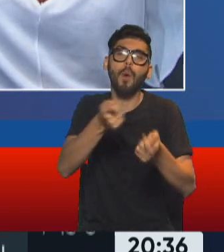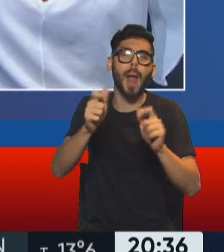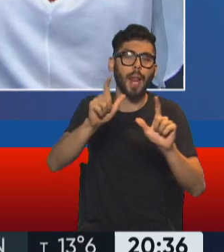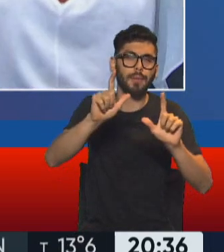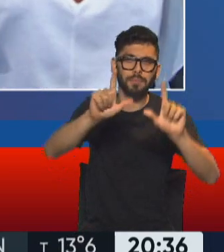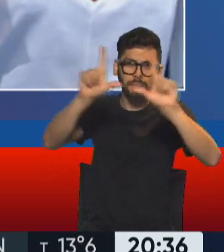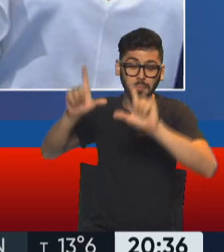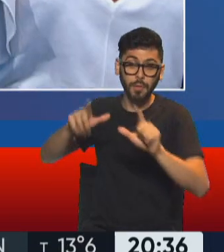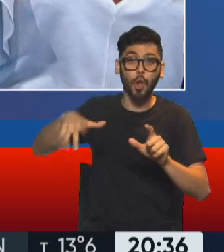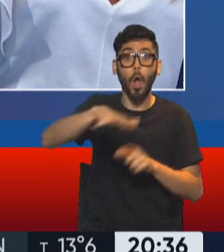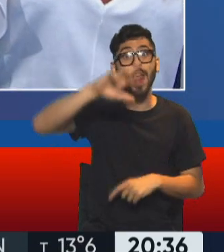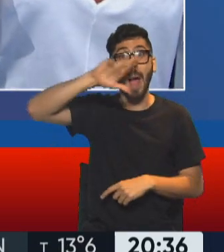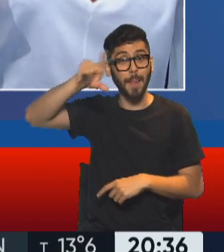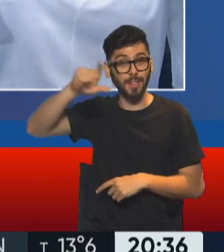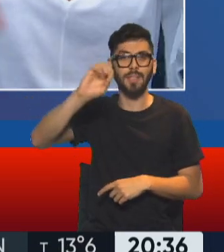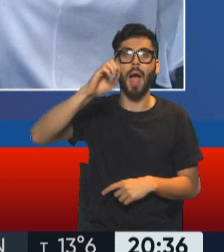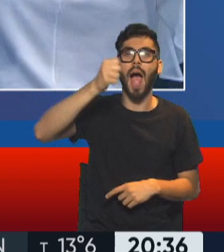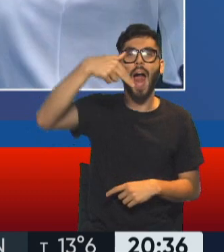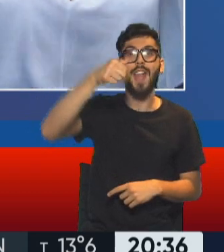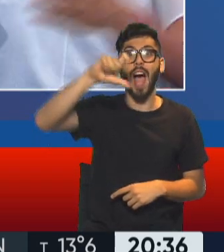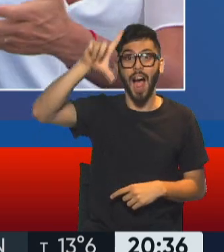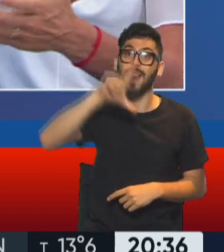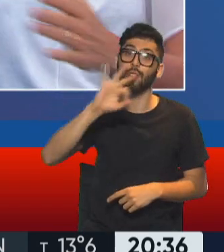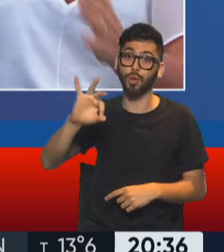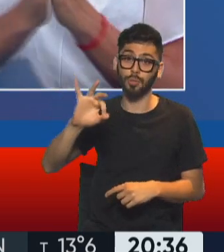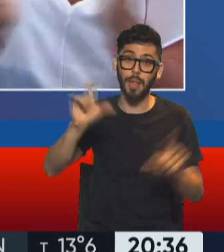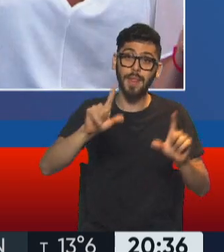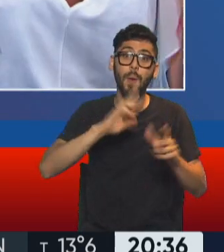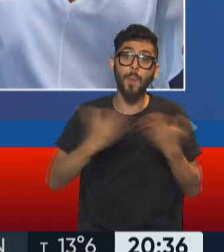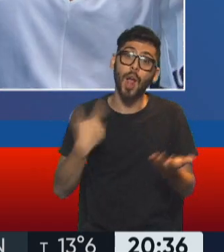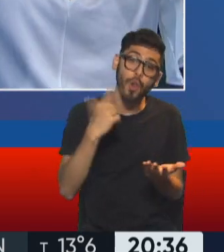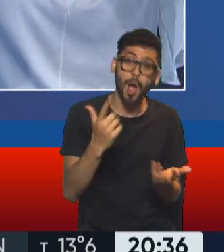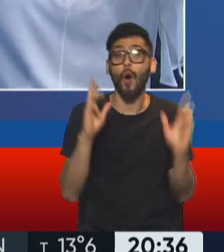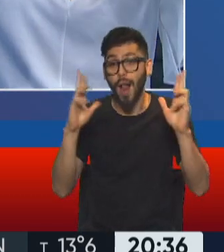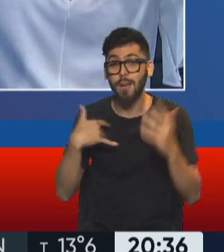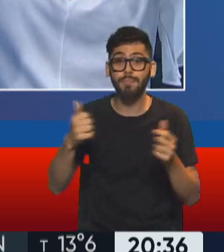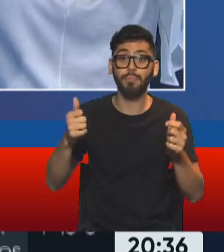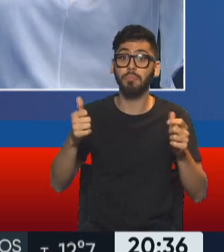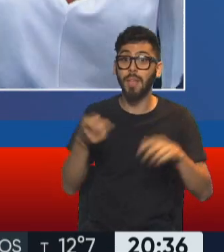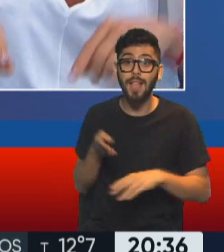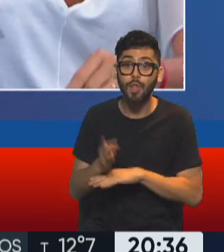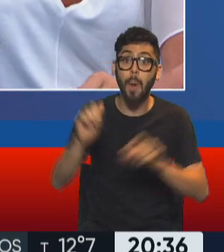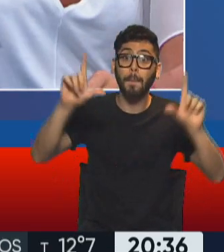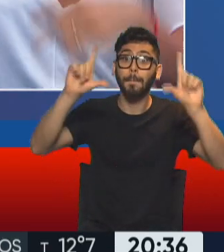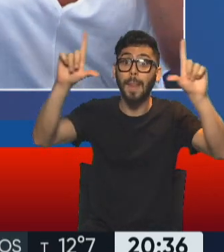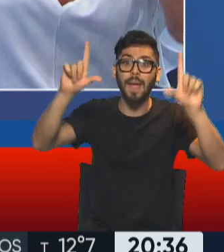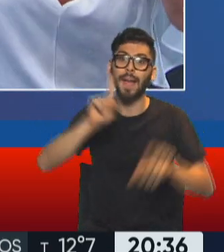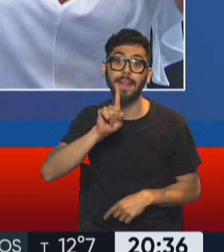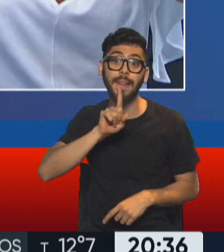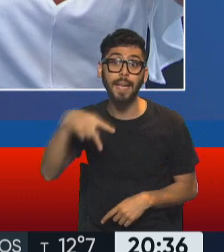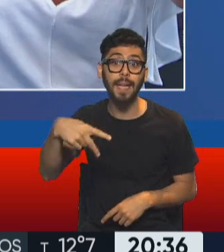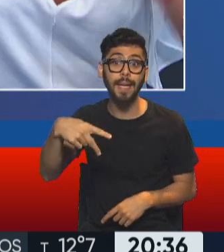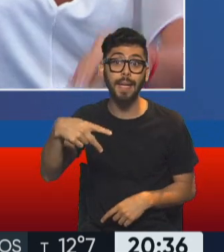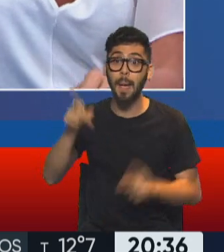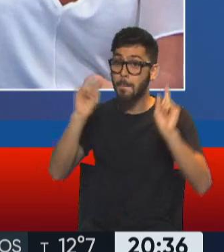Plata, Anacleto. Llegué al local y ¿qué había? No estaba la televisión pública, me hubiese encantado. Había una pantalla así grande con TN. Y estaban